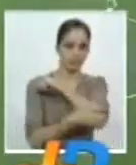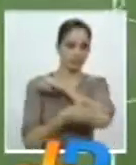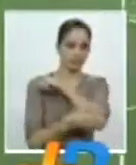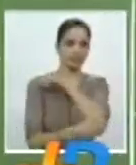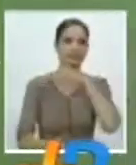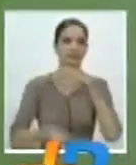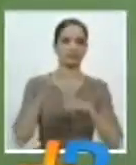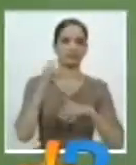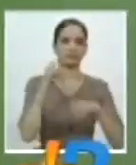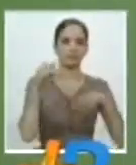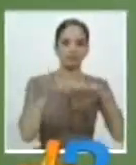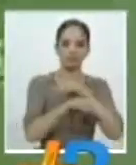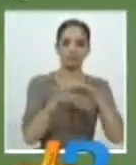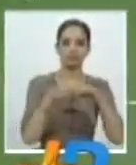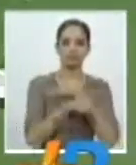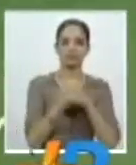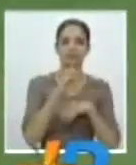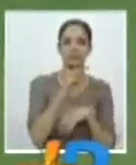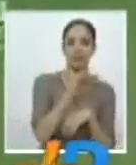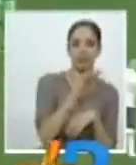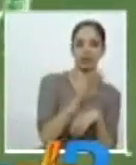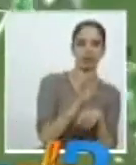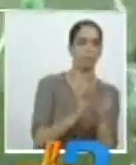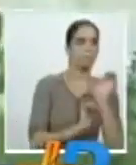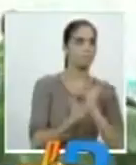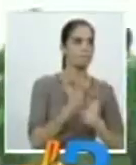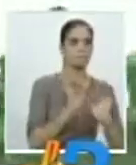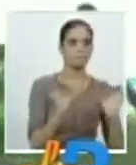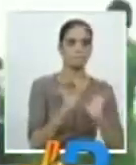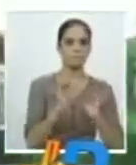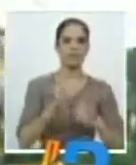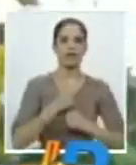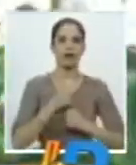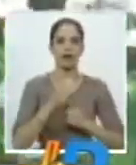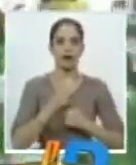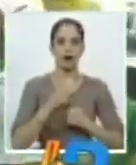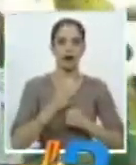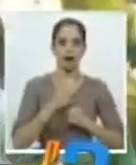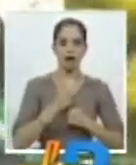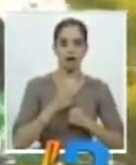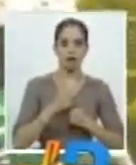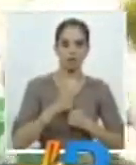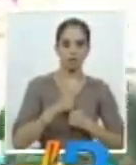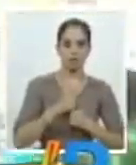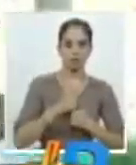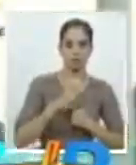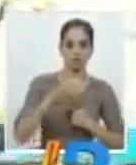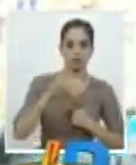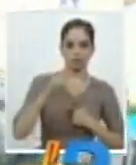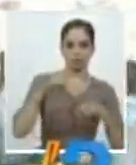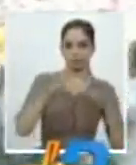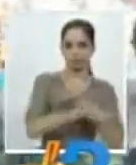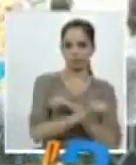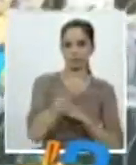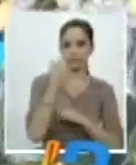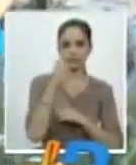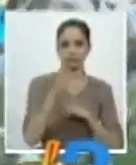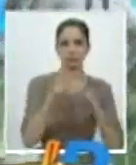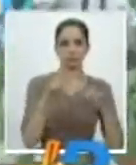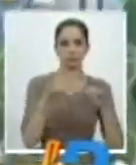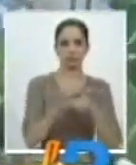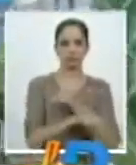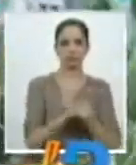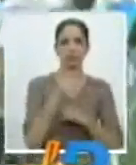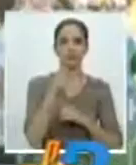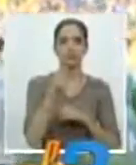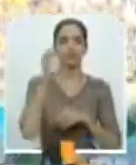del encuentro. La defensa de Nigeria no reacciona y con autogol de Yobo, tras un pase de Balbuena, Nigeria queda por fuera del Mundial. De esta manera,